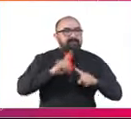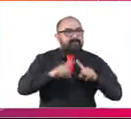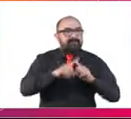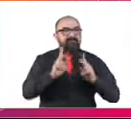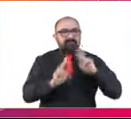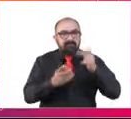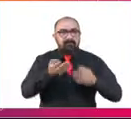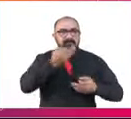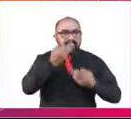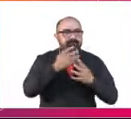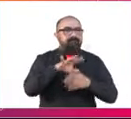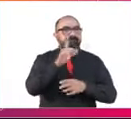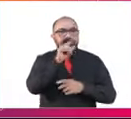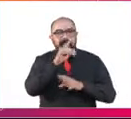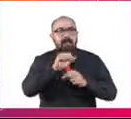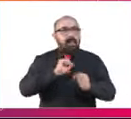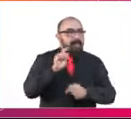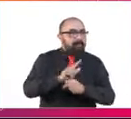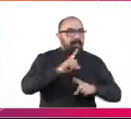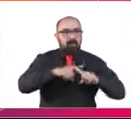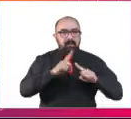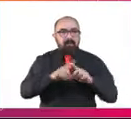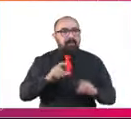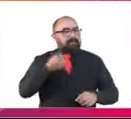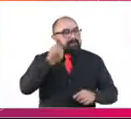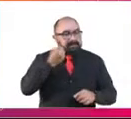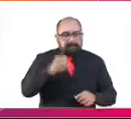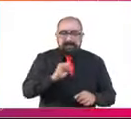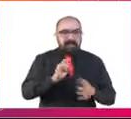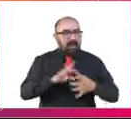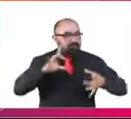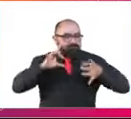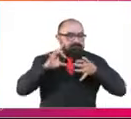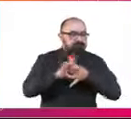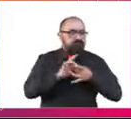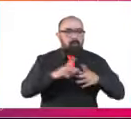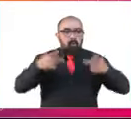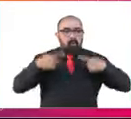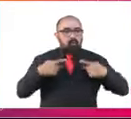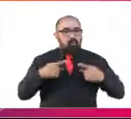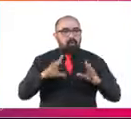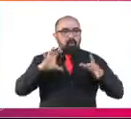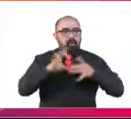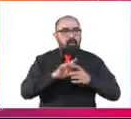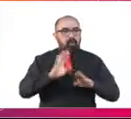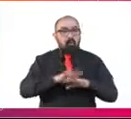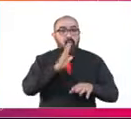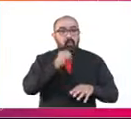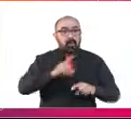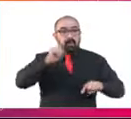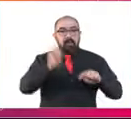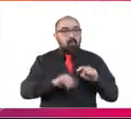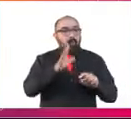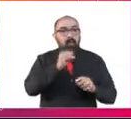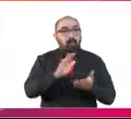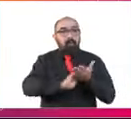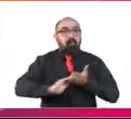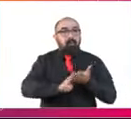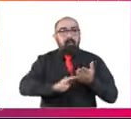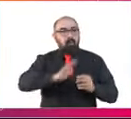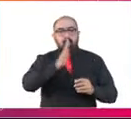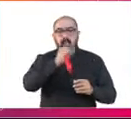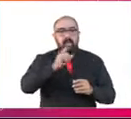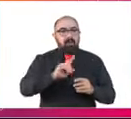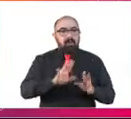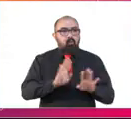de la fauna, de los ecosistemas, tiene que estar sí o sí vinculado con la gente y es indivisible, es indisoluble